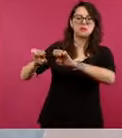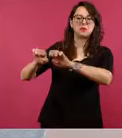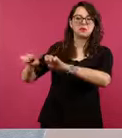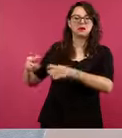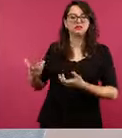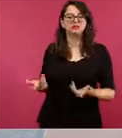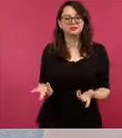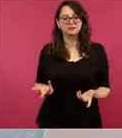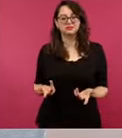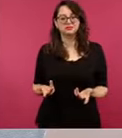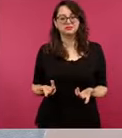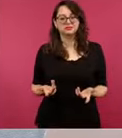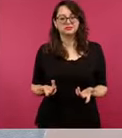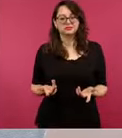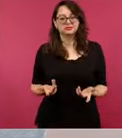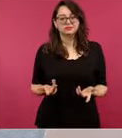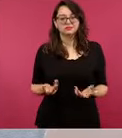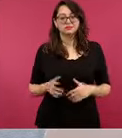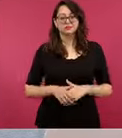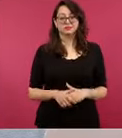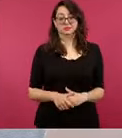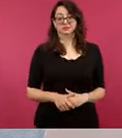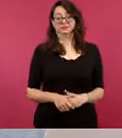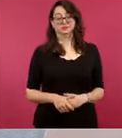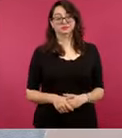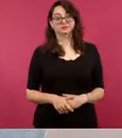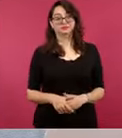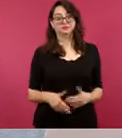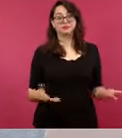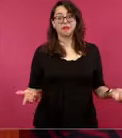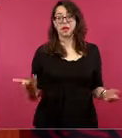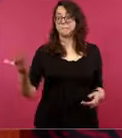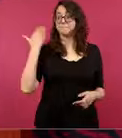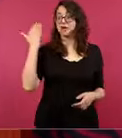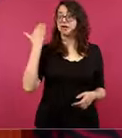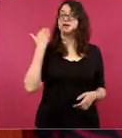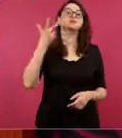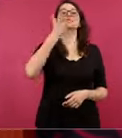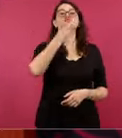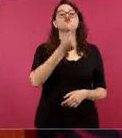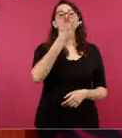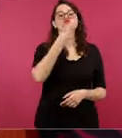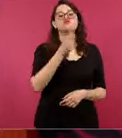Miren lo que se atrevió a decir Krause, que es uno de los